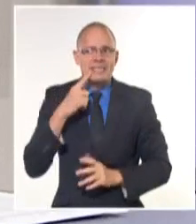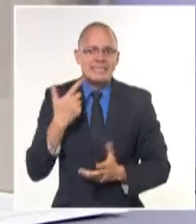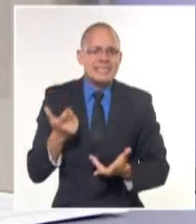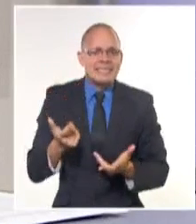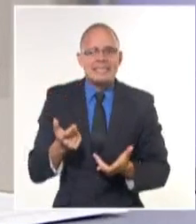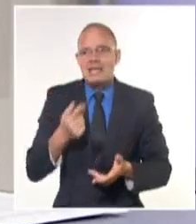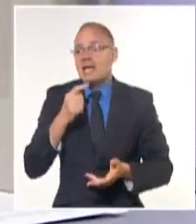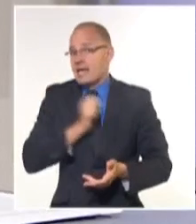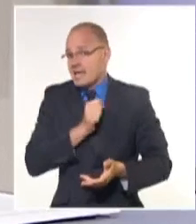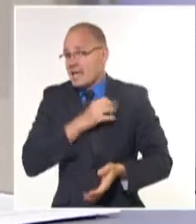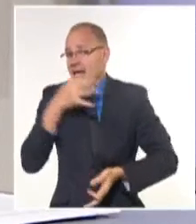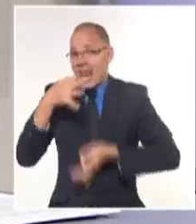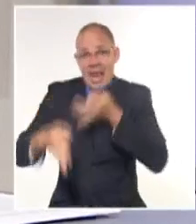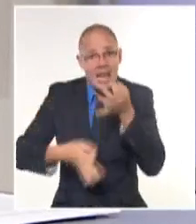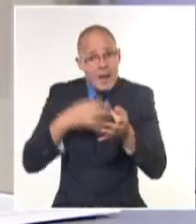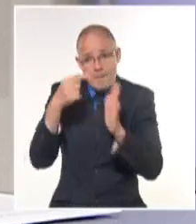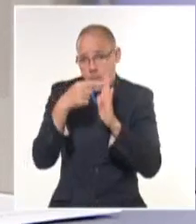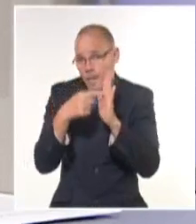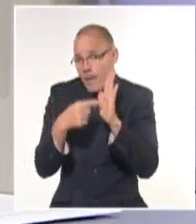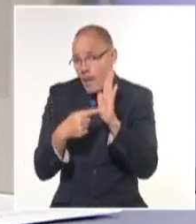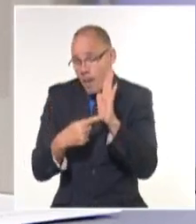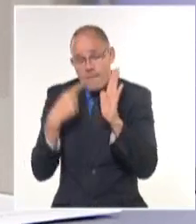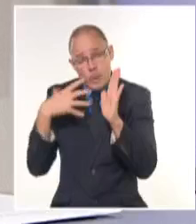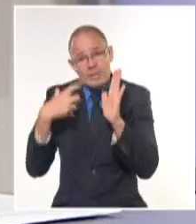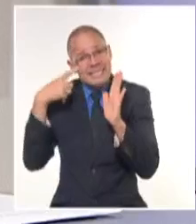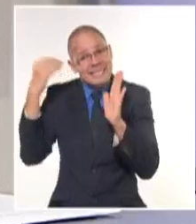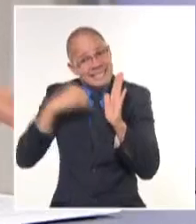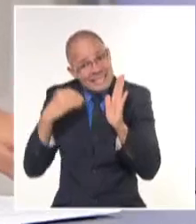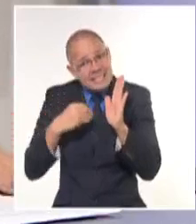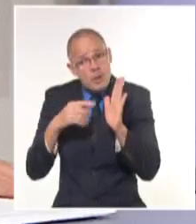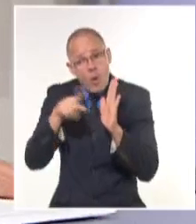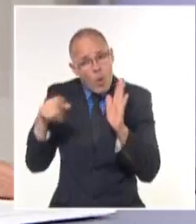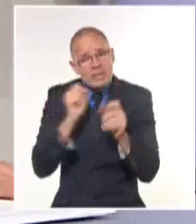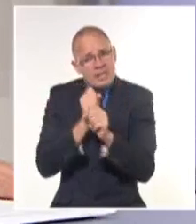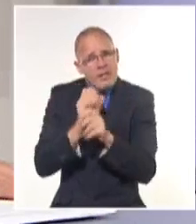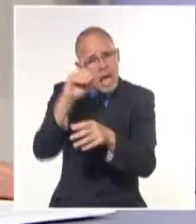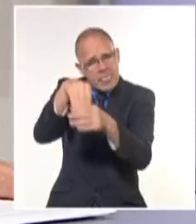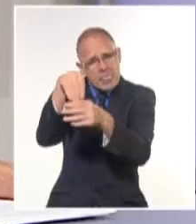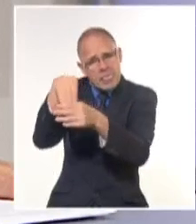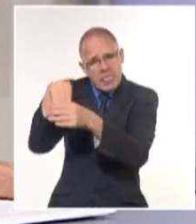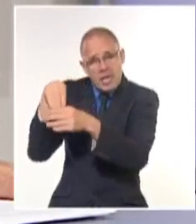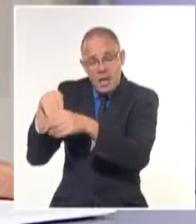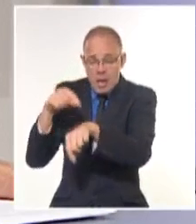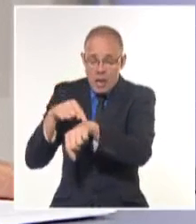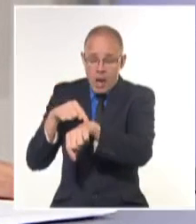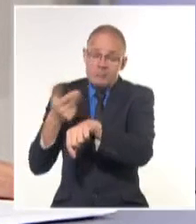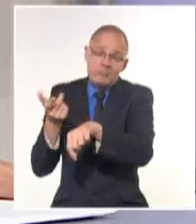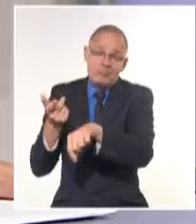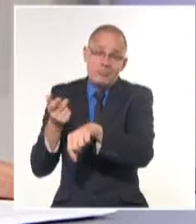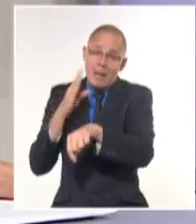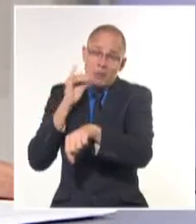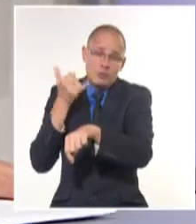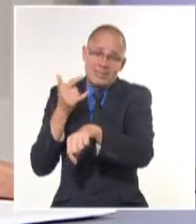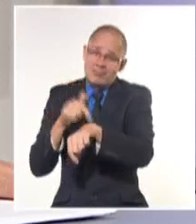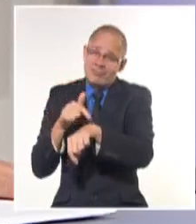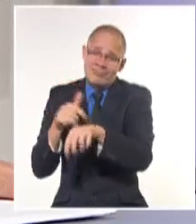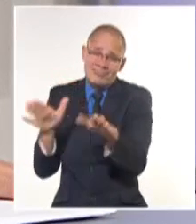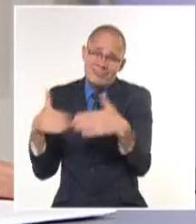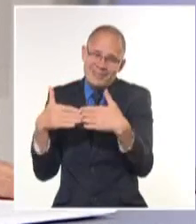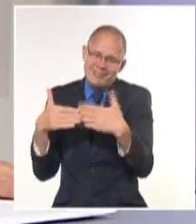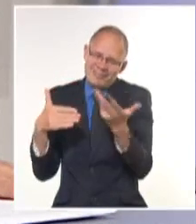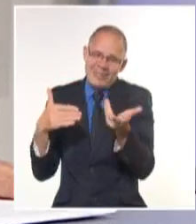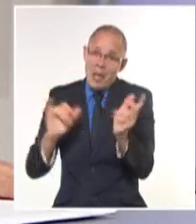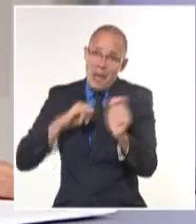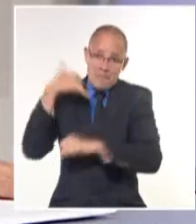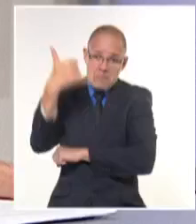otras ideas importantísimas que tienen que ver con lo que están haciendo en cada una de las instituciones. El tiempo se acabó, pero la buena noticia es que vamos a estar el miércoles que viene, ahí lo